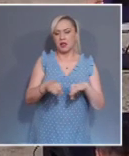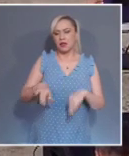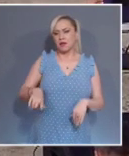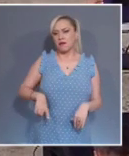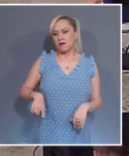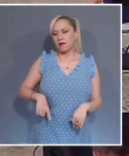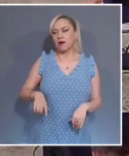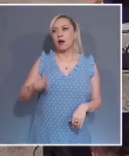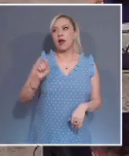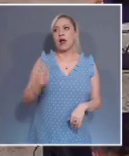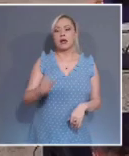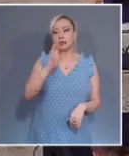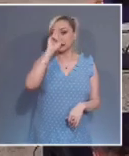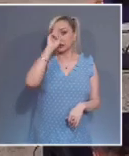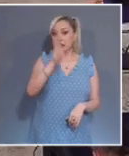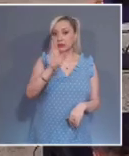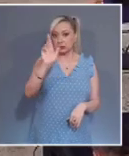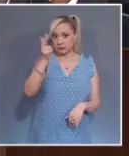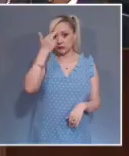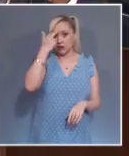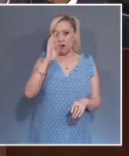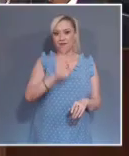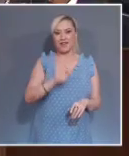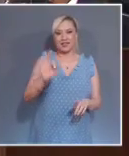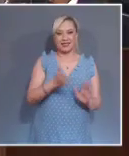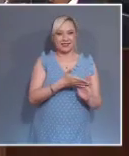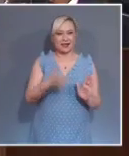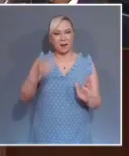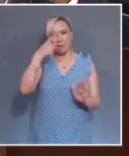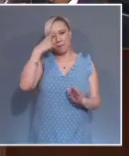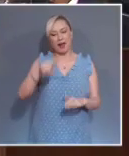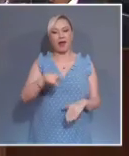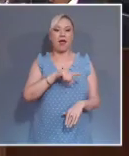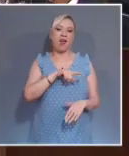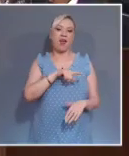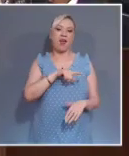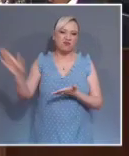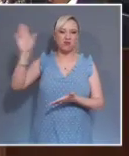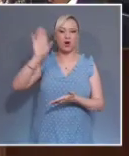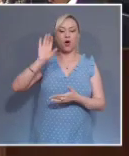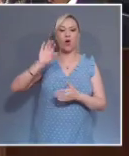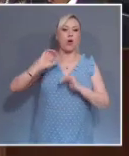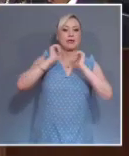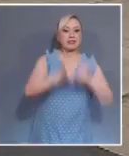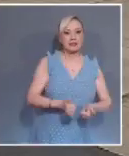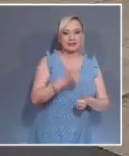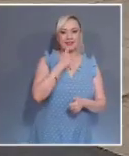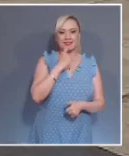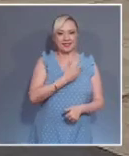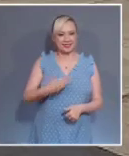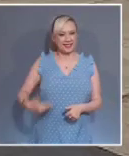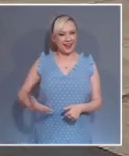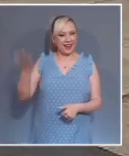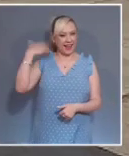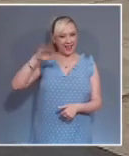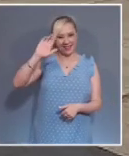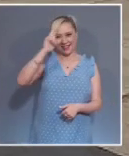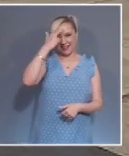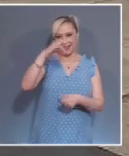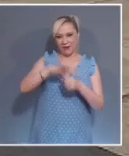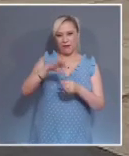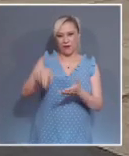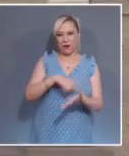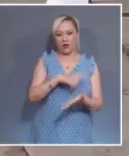prohibido por el proceso de revocación de mandato. Por unanimidad de votos, los magistrados determinaron que el presidente de la